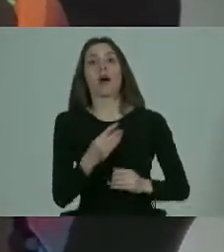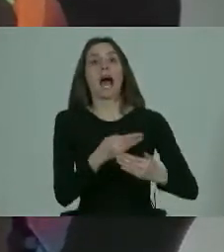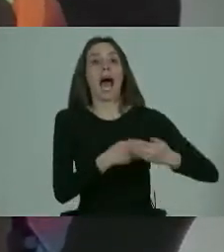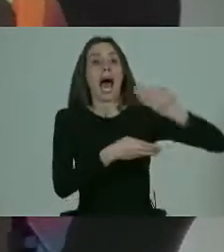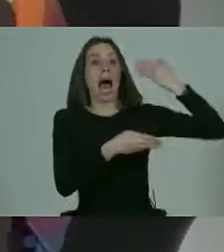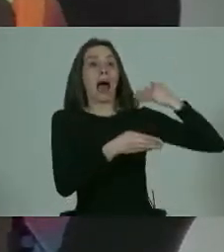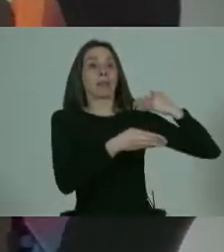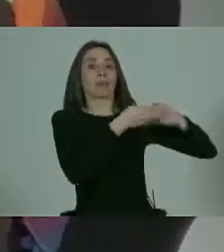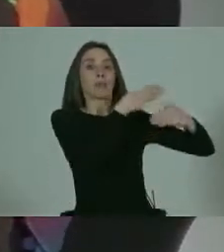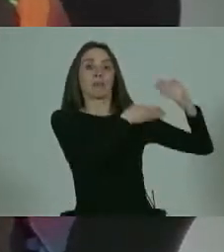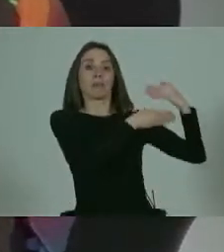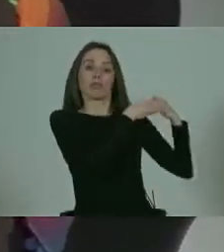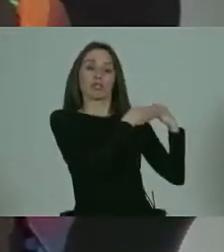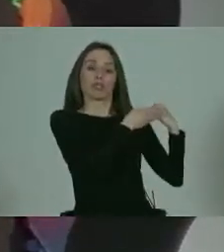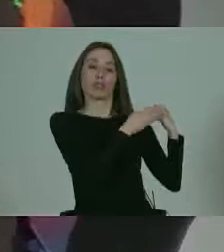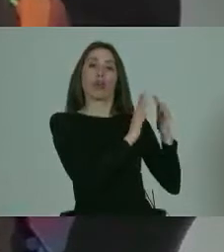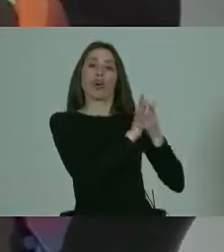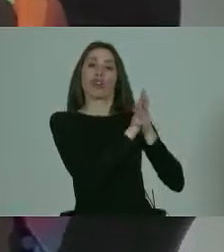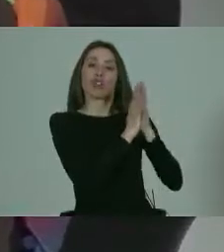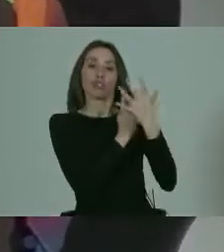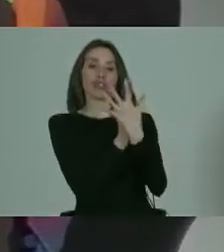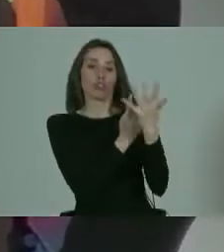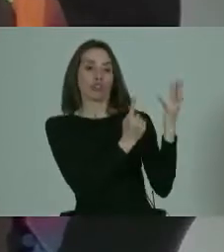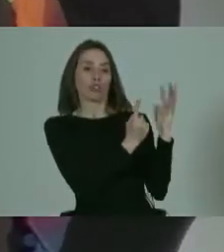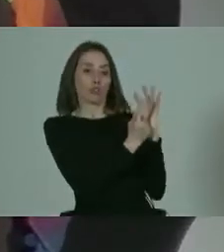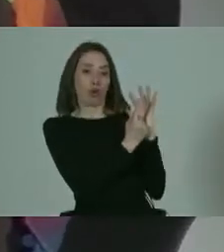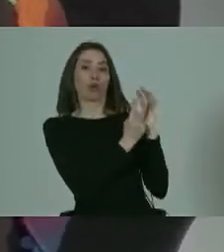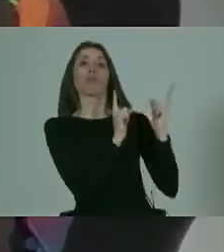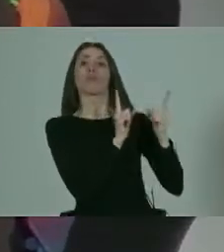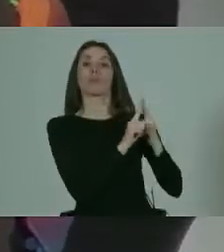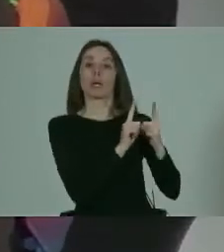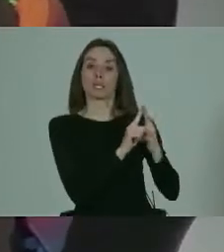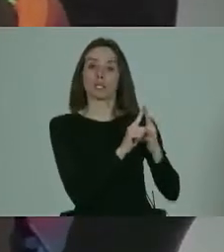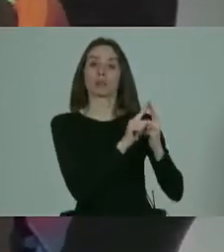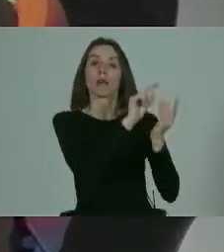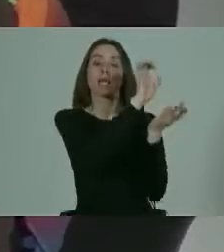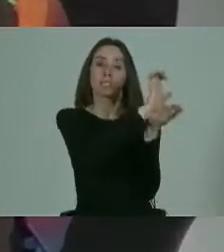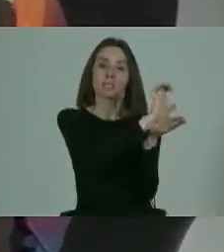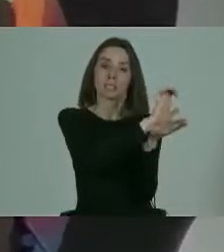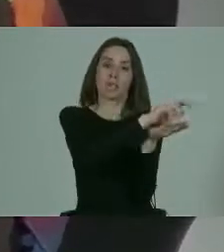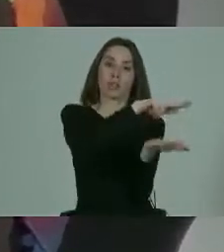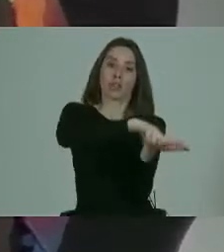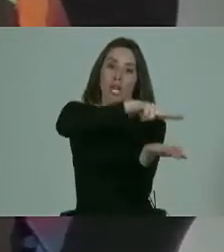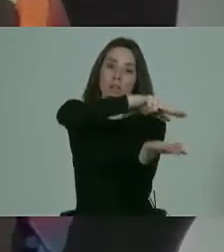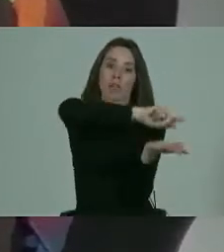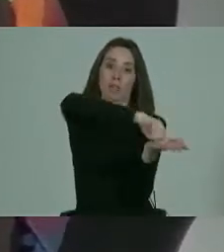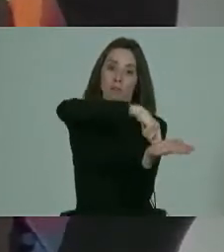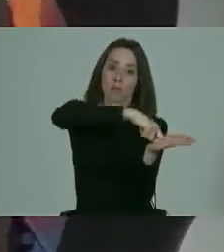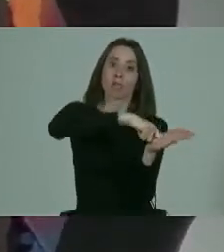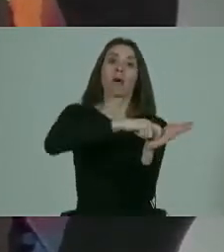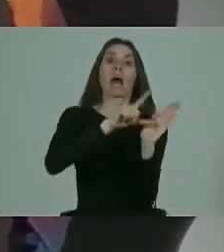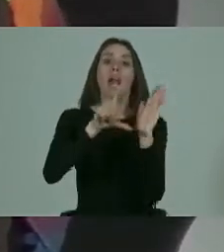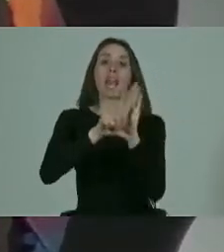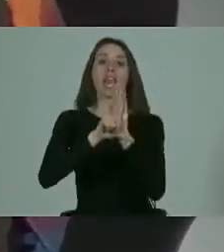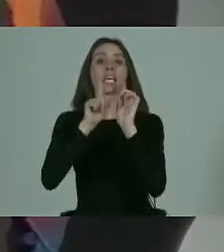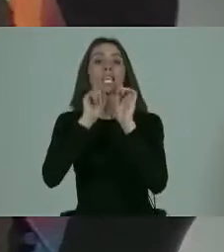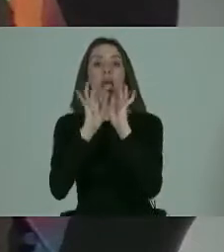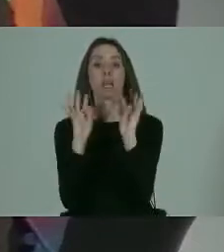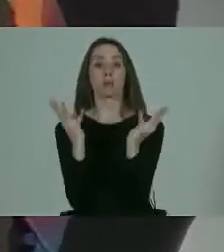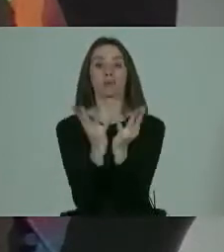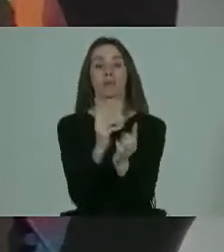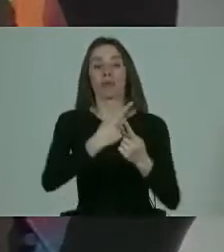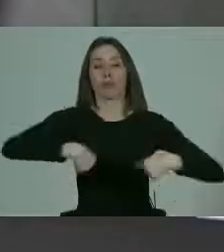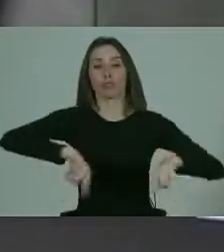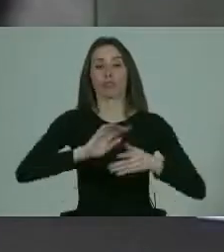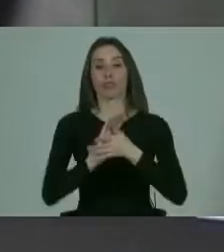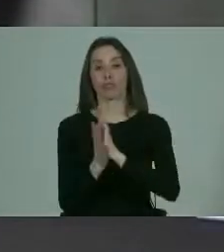previo donde todos y todas estamos llamados a participar o sea el estado suscribes ratifica pero la sociedad la conformamos todos los correctos